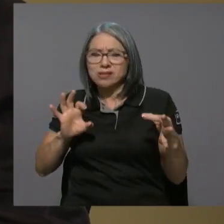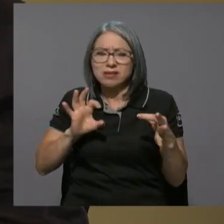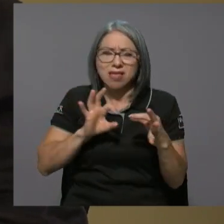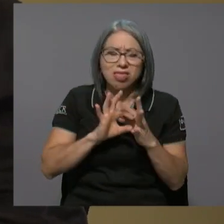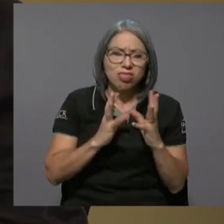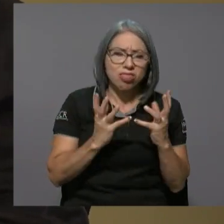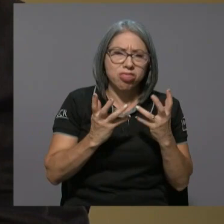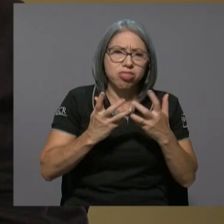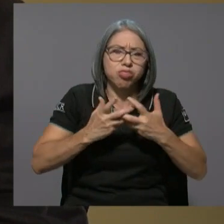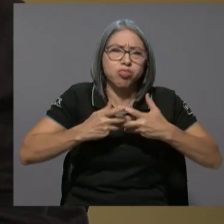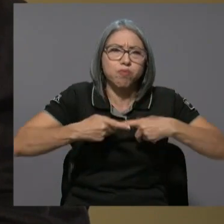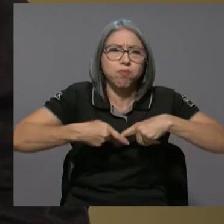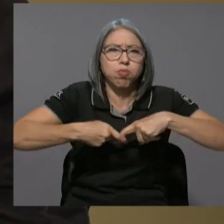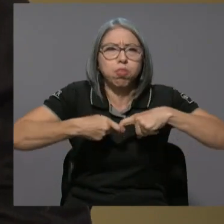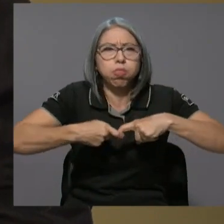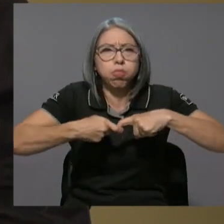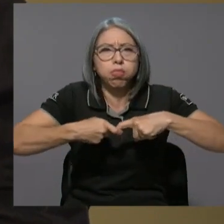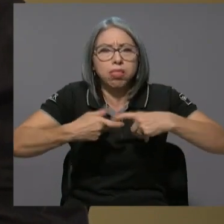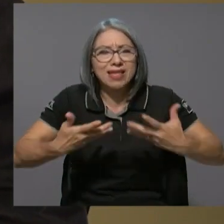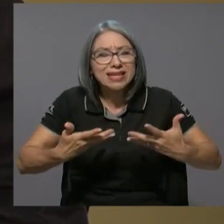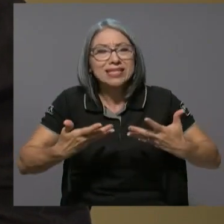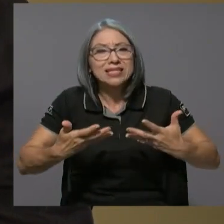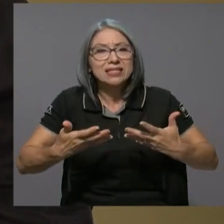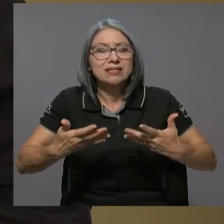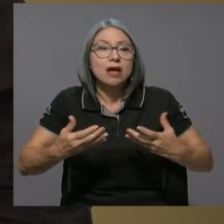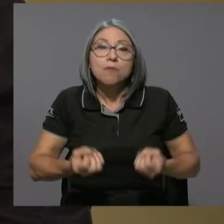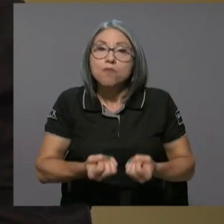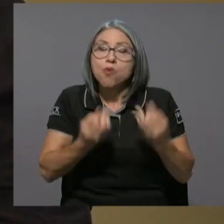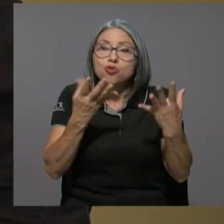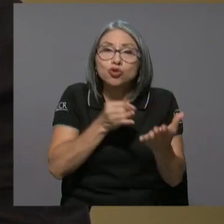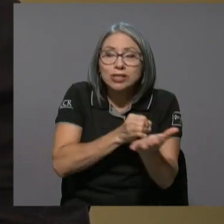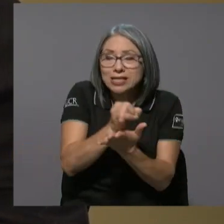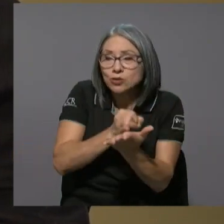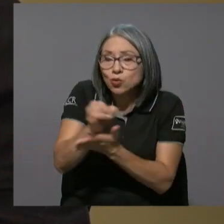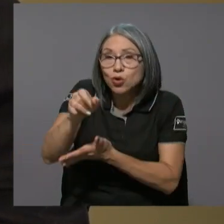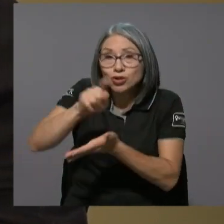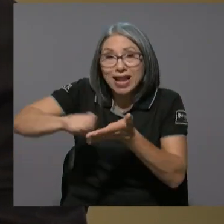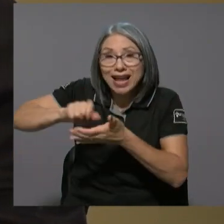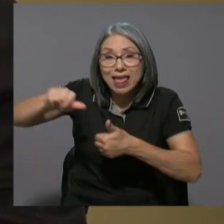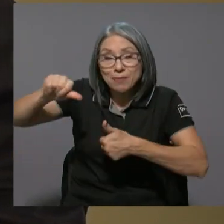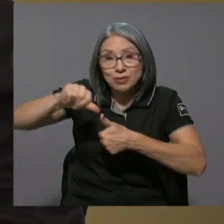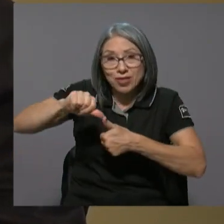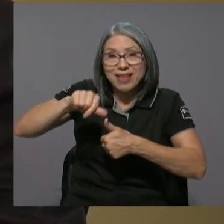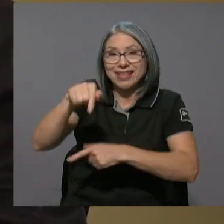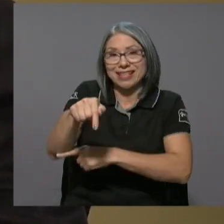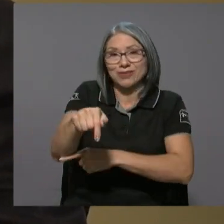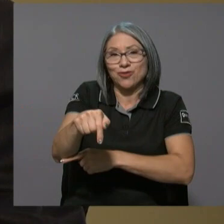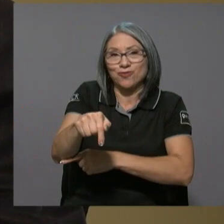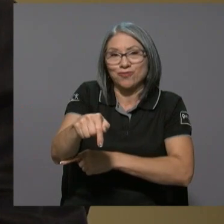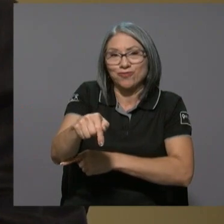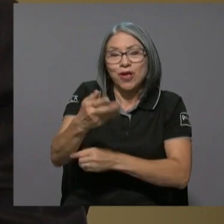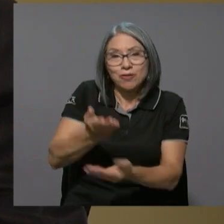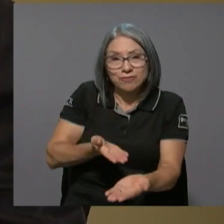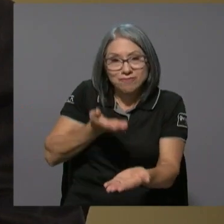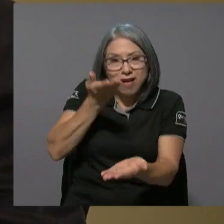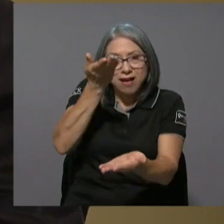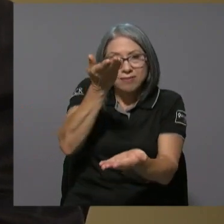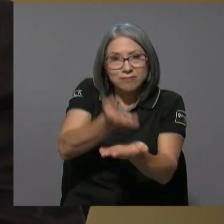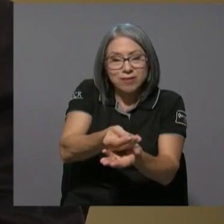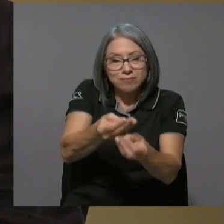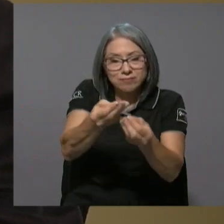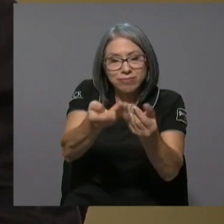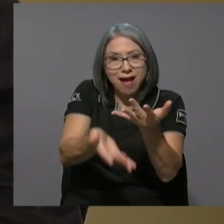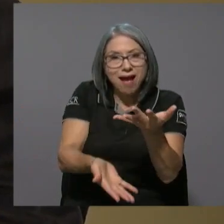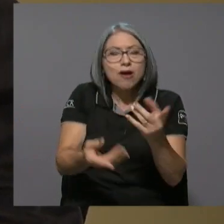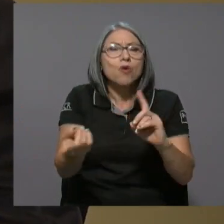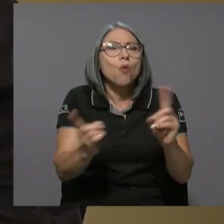de entrabamiento, ¿verdad? Bueno, entonces muchos de los estudios de la academia han sido eso, básicamente poner ahí en el tapete cuáles han sido algunos